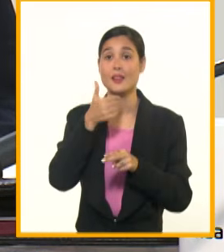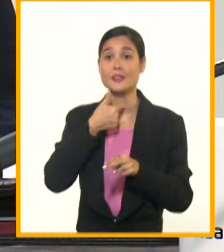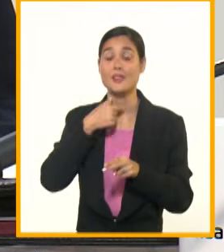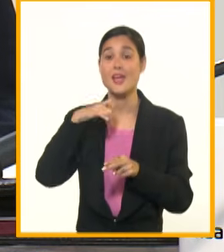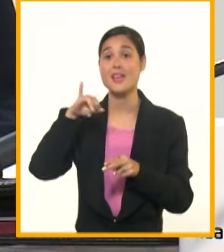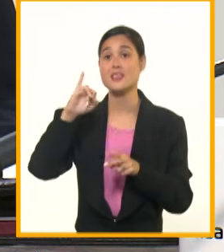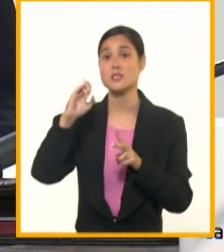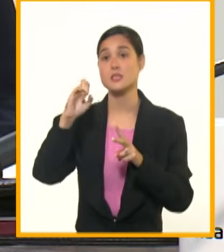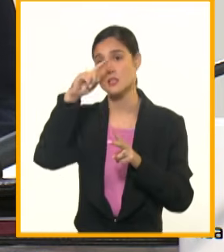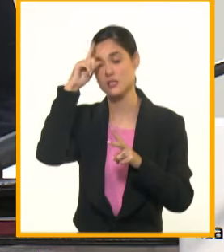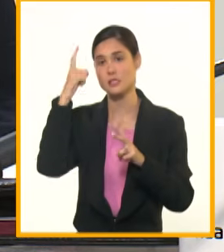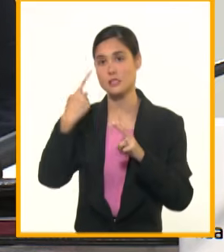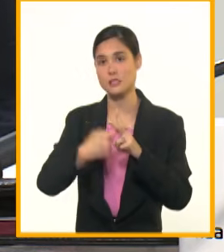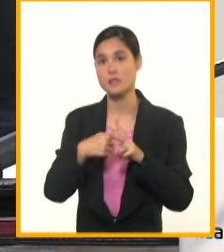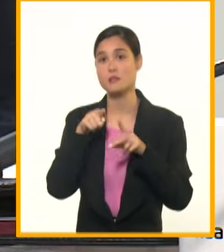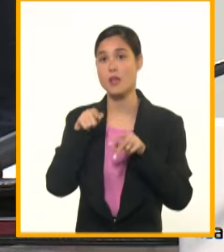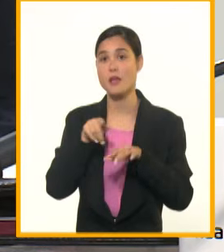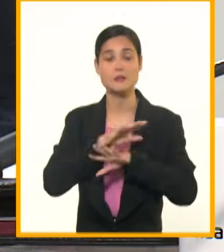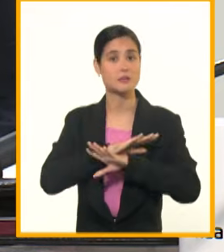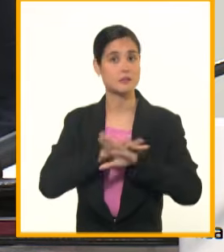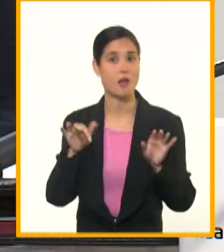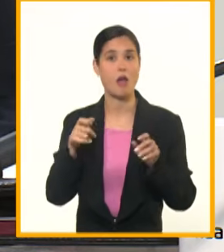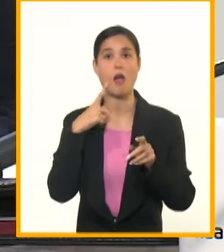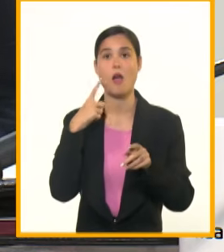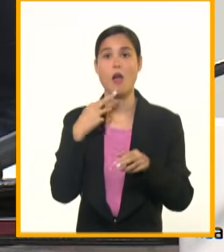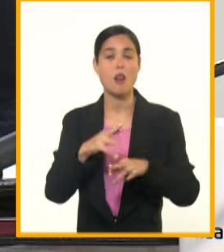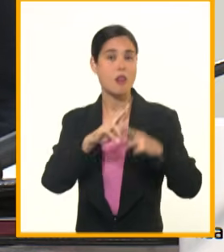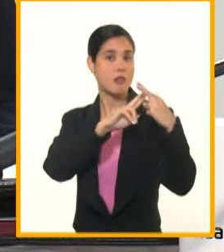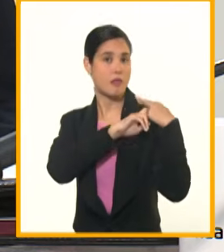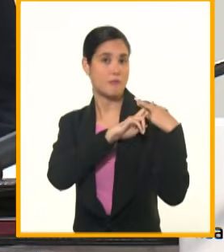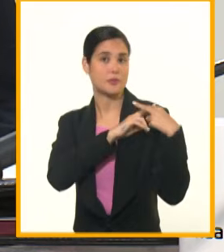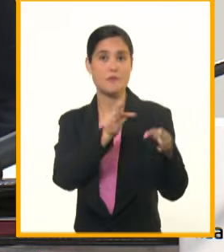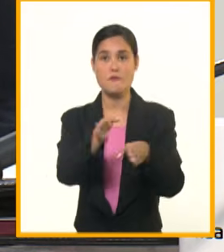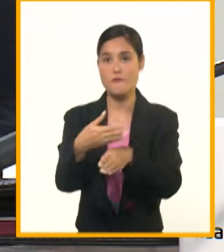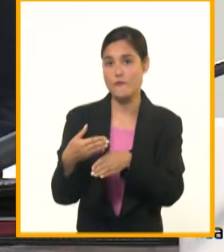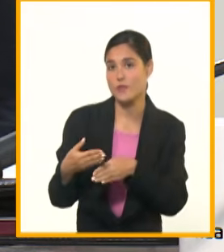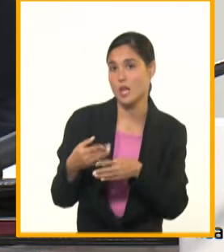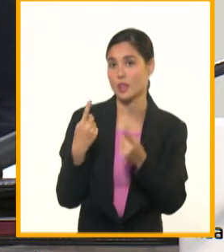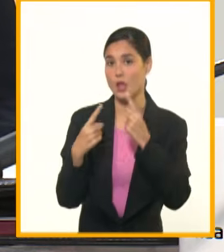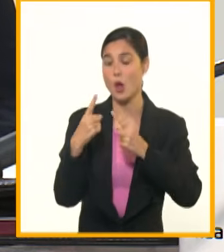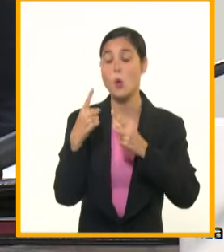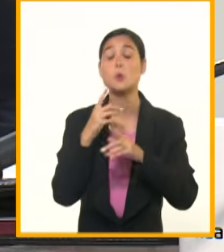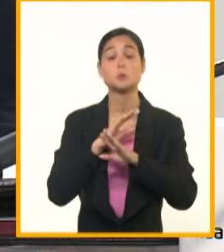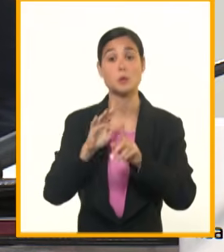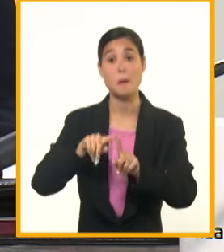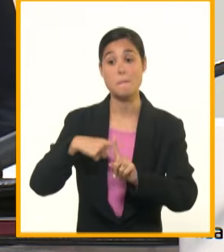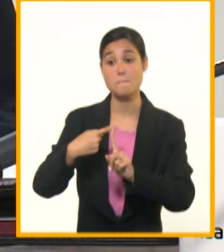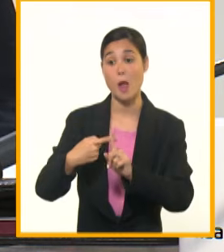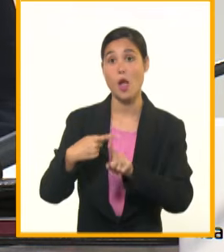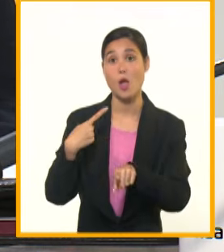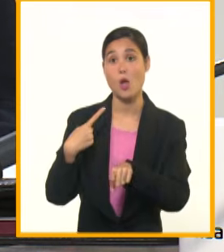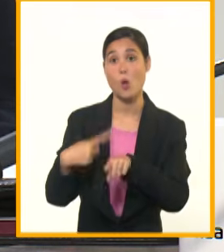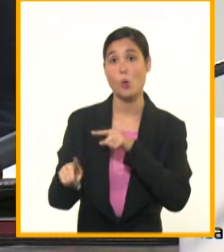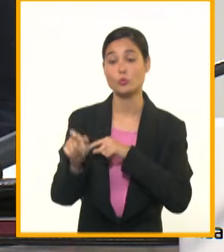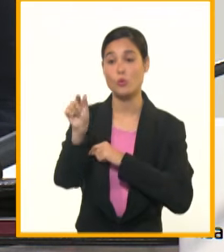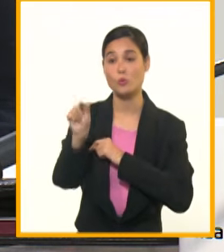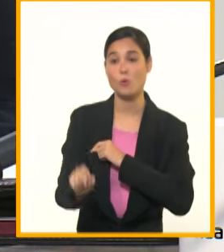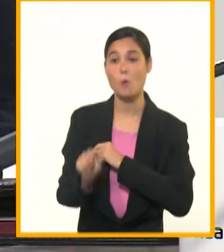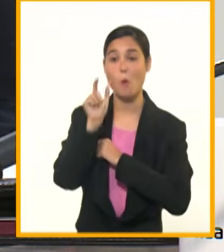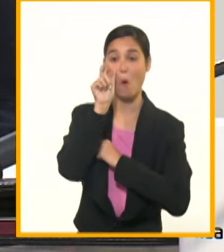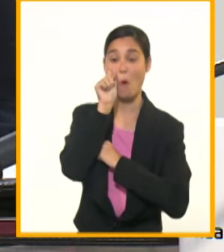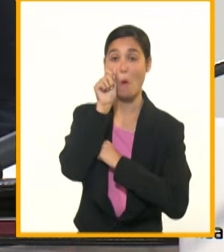del capitán Juan Escalona, que era uno de los ayudantes de Chávez primero, después